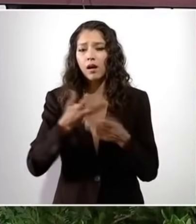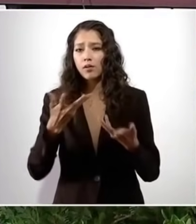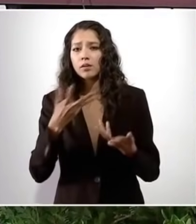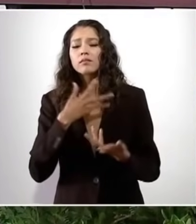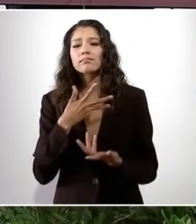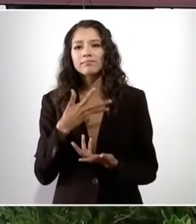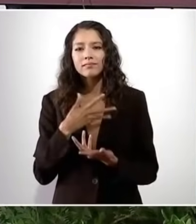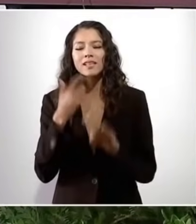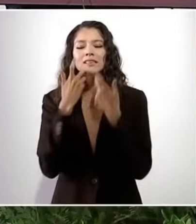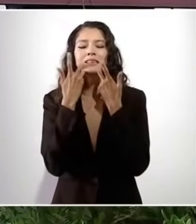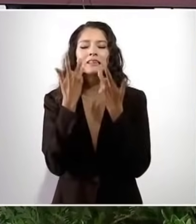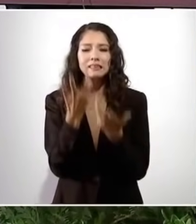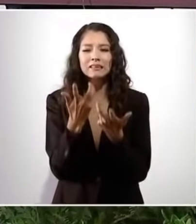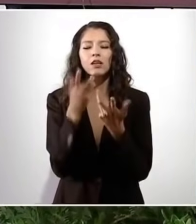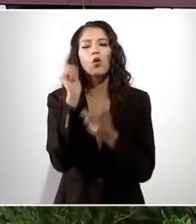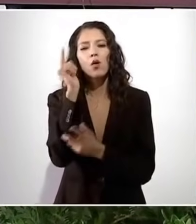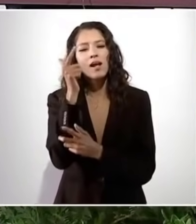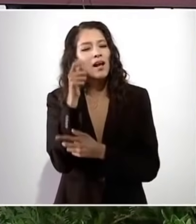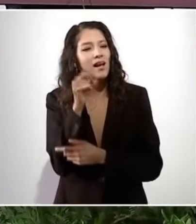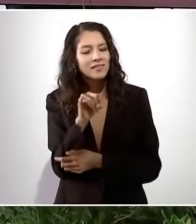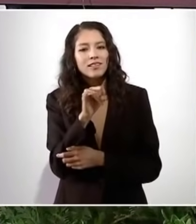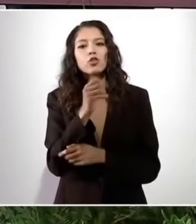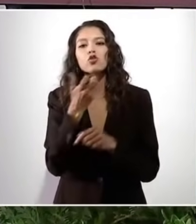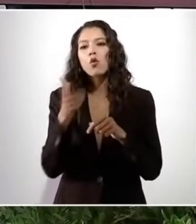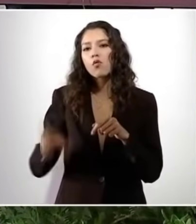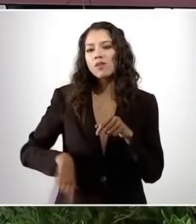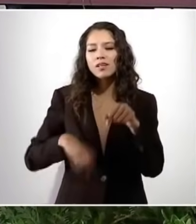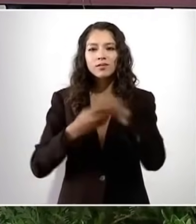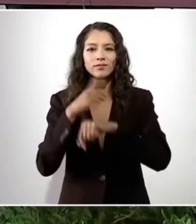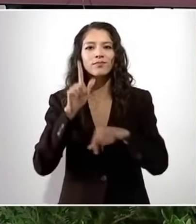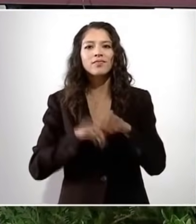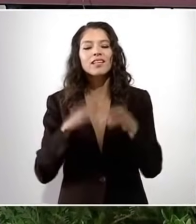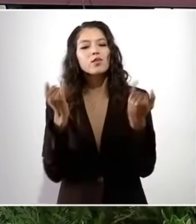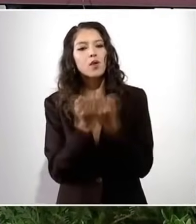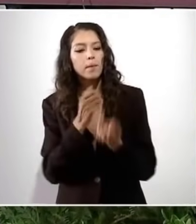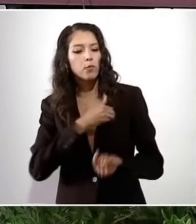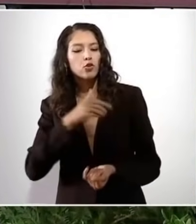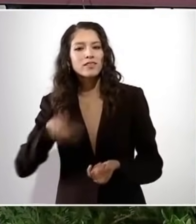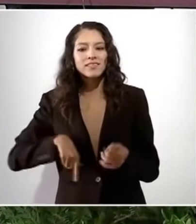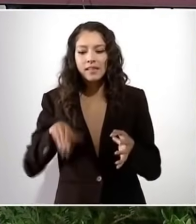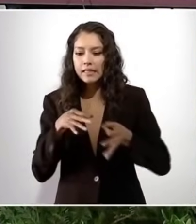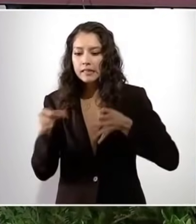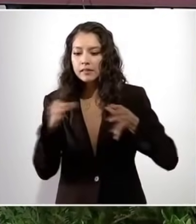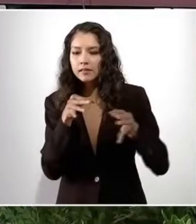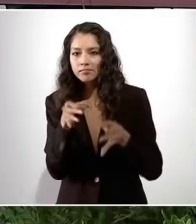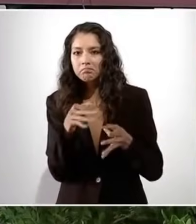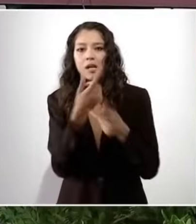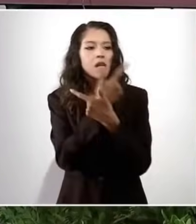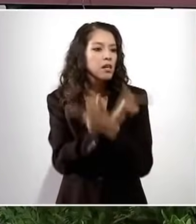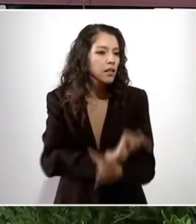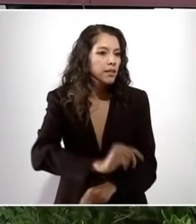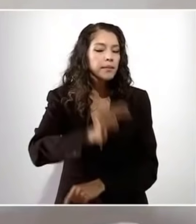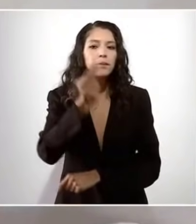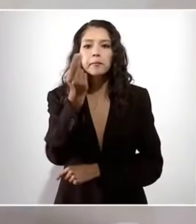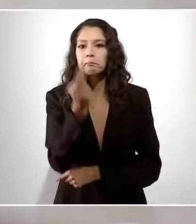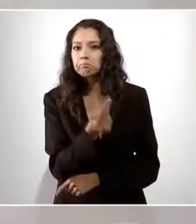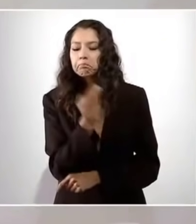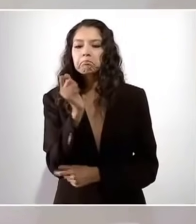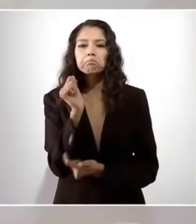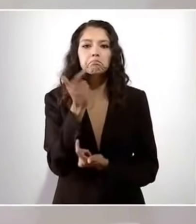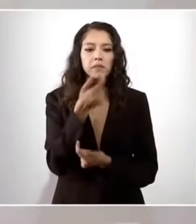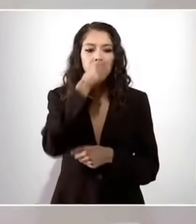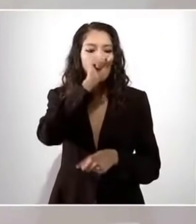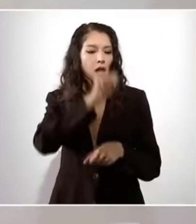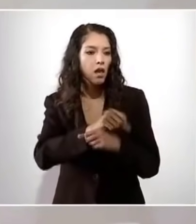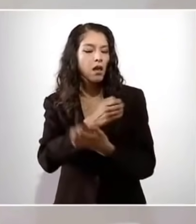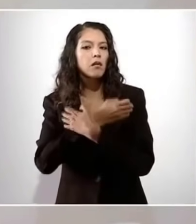verdad deseo y sé que va a ser así con gobierno estatal y por qué no con gobiernos municipales. Por lo tanto, nos ponemos a sus órdenes. Secretaría de Educación Pública